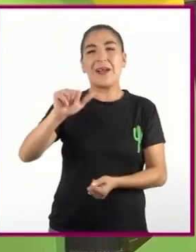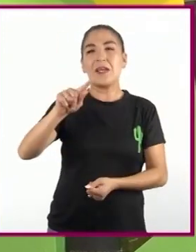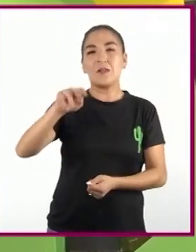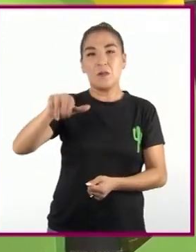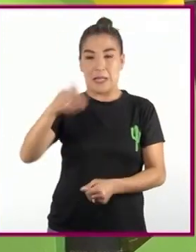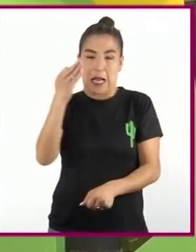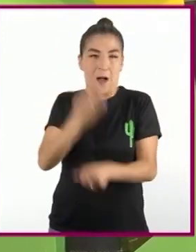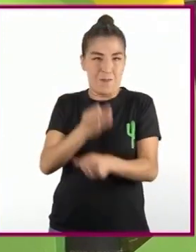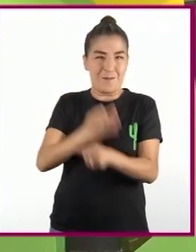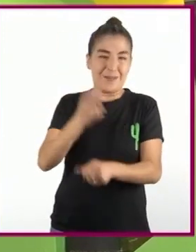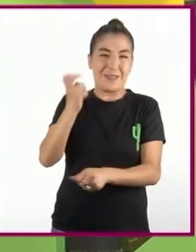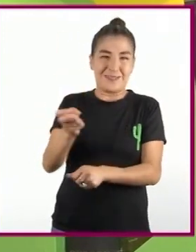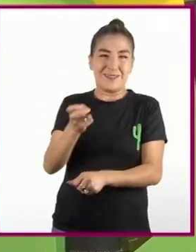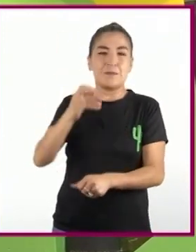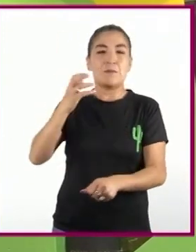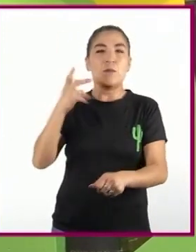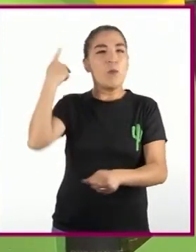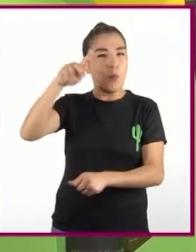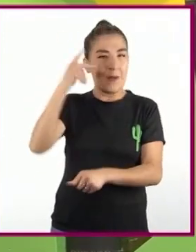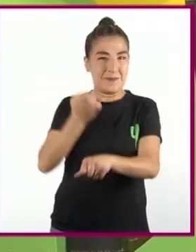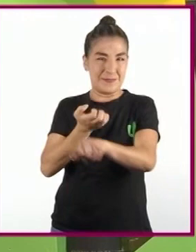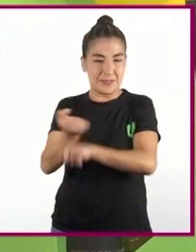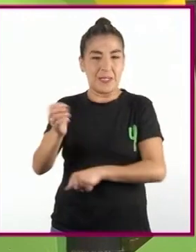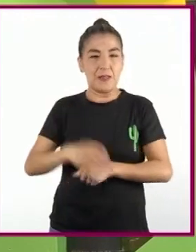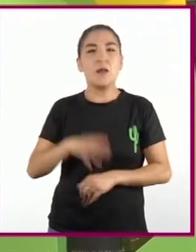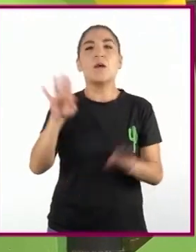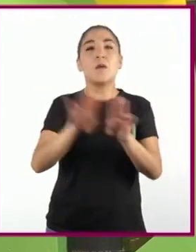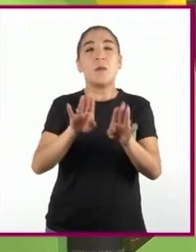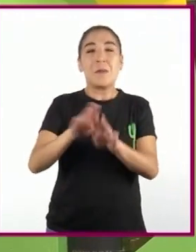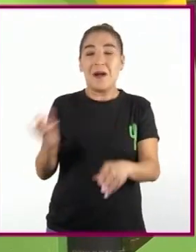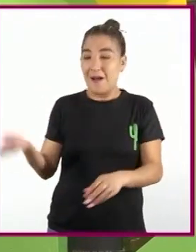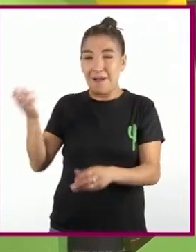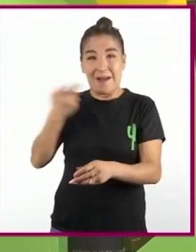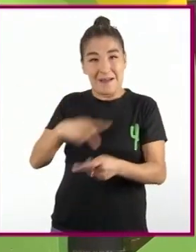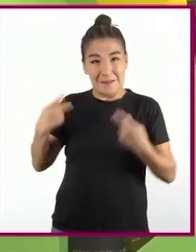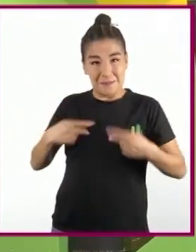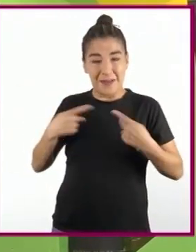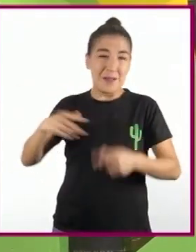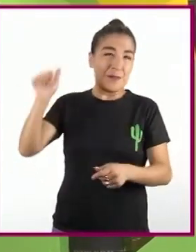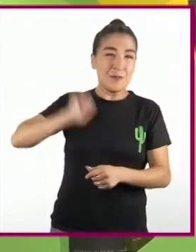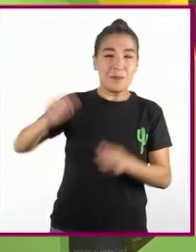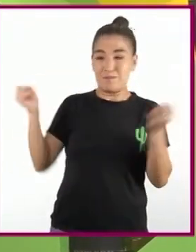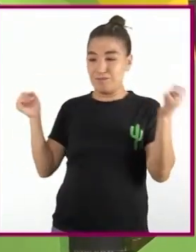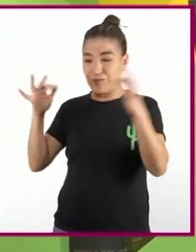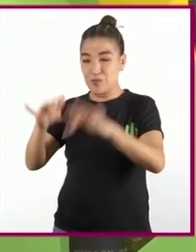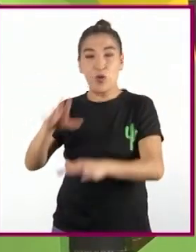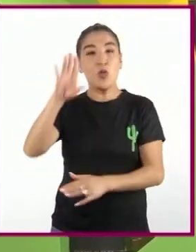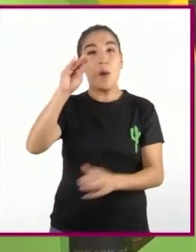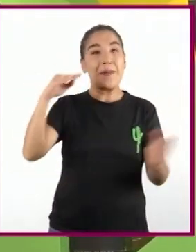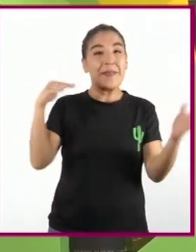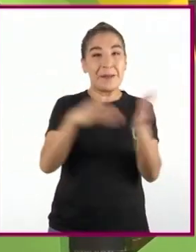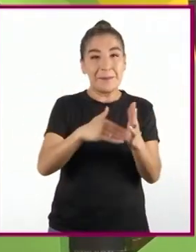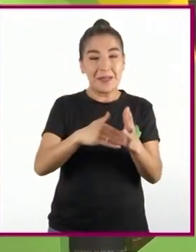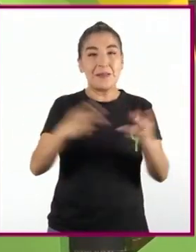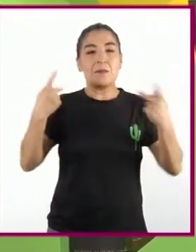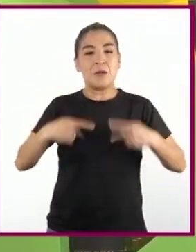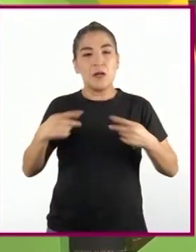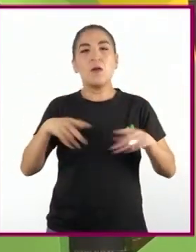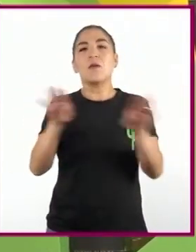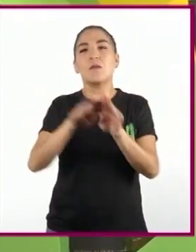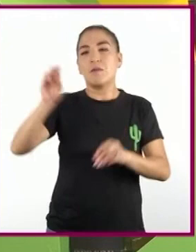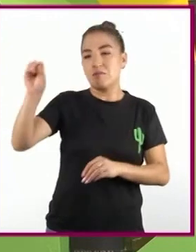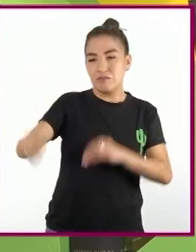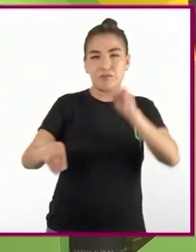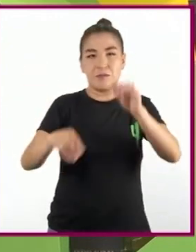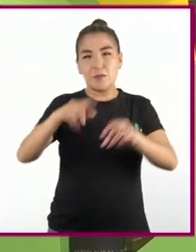Puebla, llegó a albergar durante su esplendor a 90,000 habitantes, los cuales estaban altamente